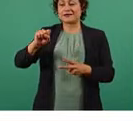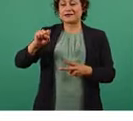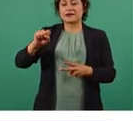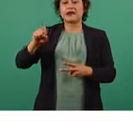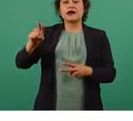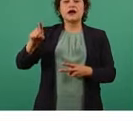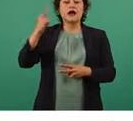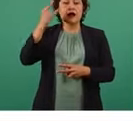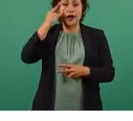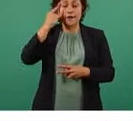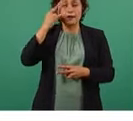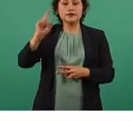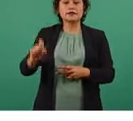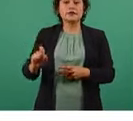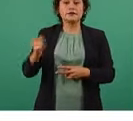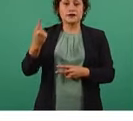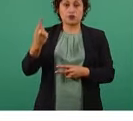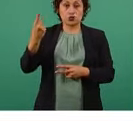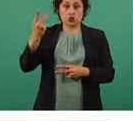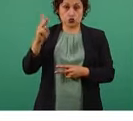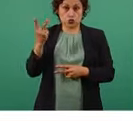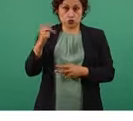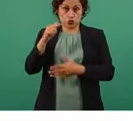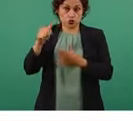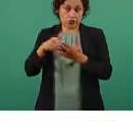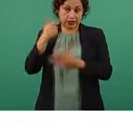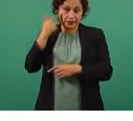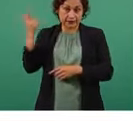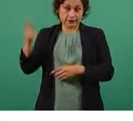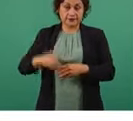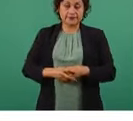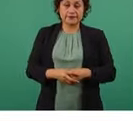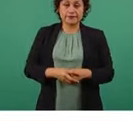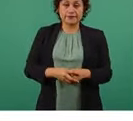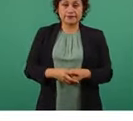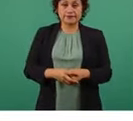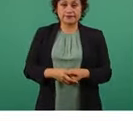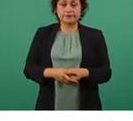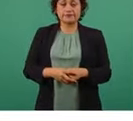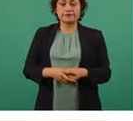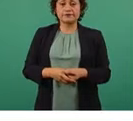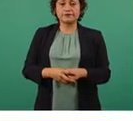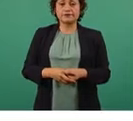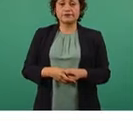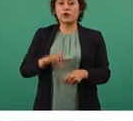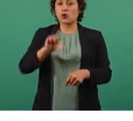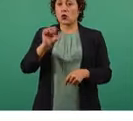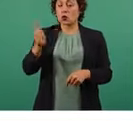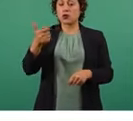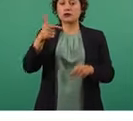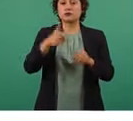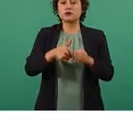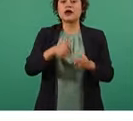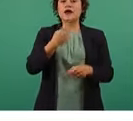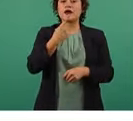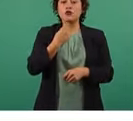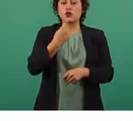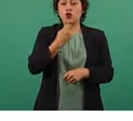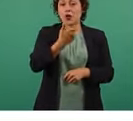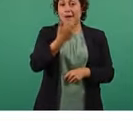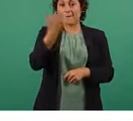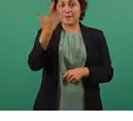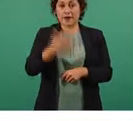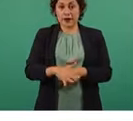Campeche, ambas en 21 pesos con 89 centavos por litro. En la gasolina premium, las más baratas se encontraron con